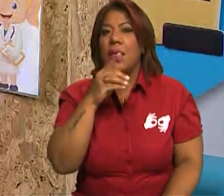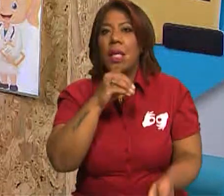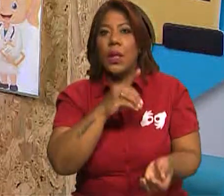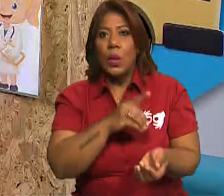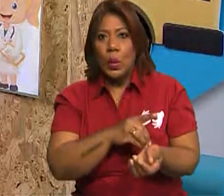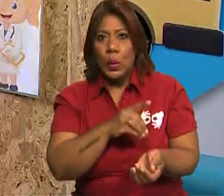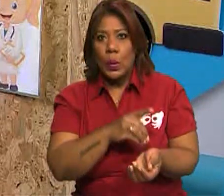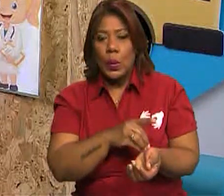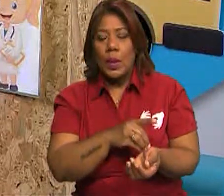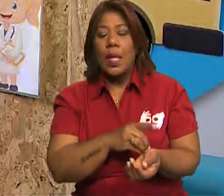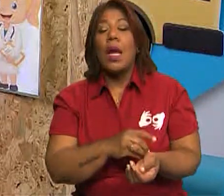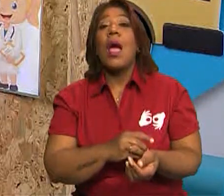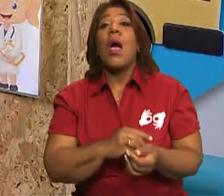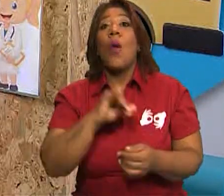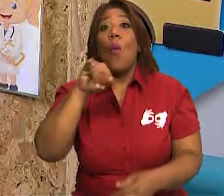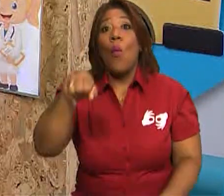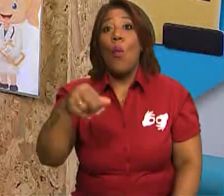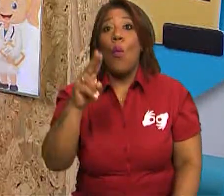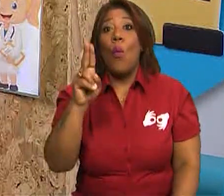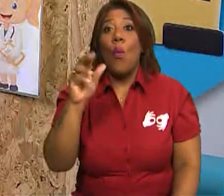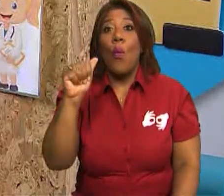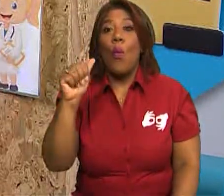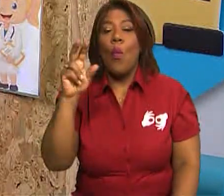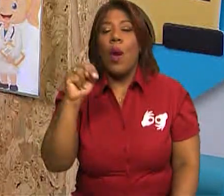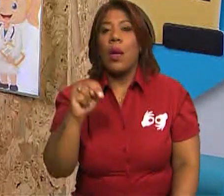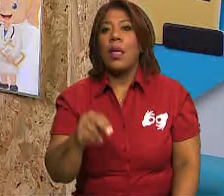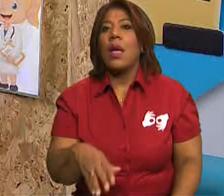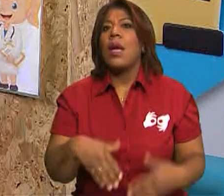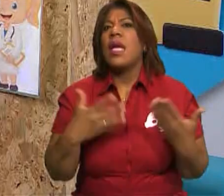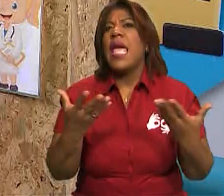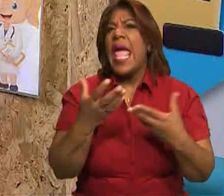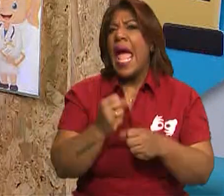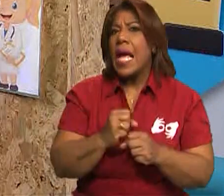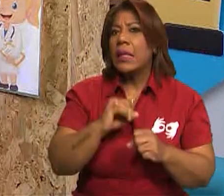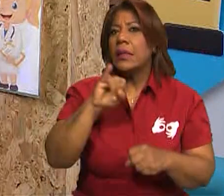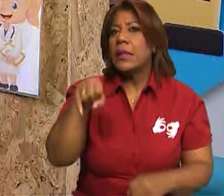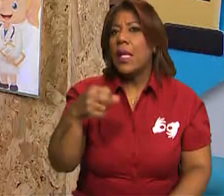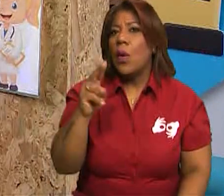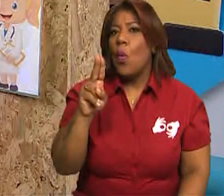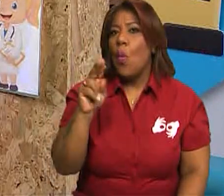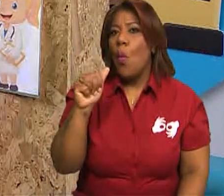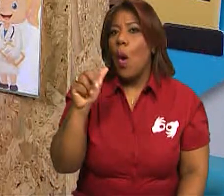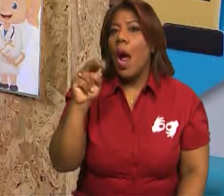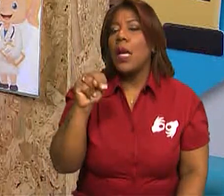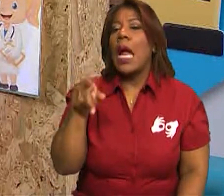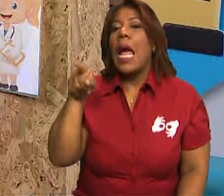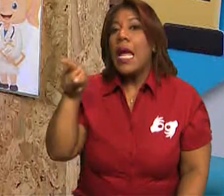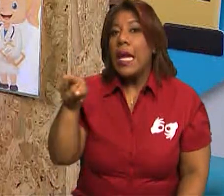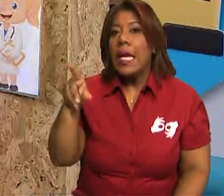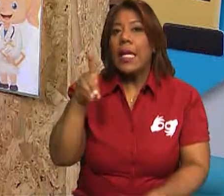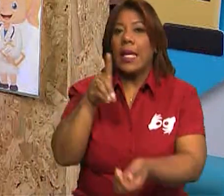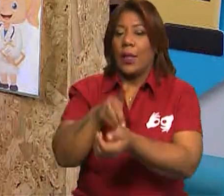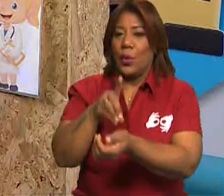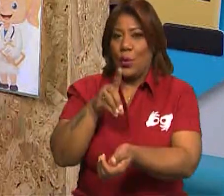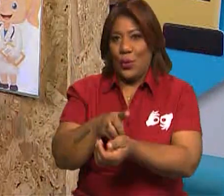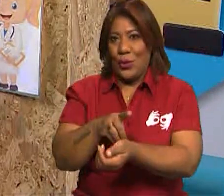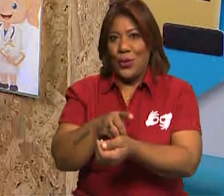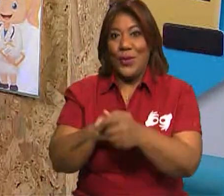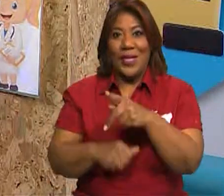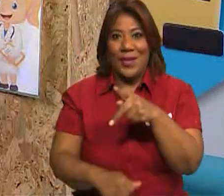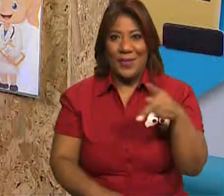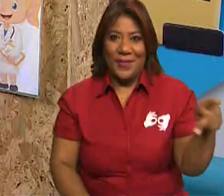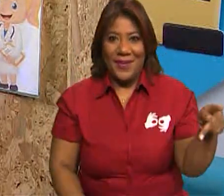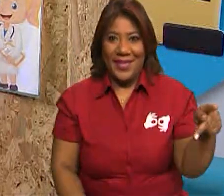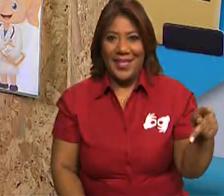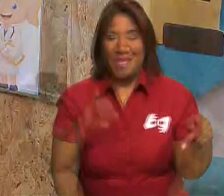qué hace Juana? ¿Qué se dedica Juana? Vamos a ver, es doctora y ese es el predicado. Y aquí tenemos